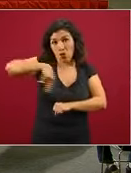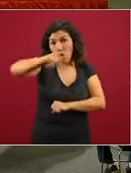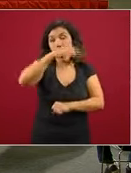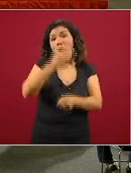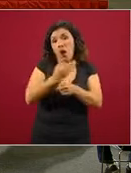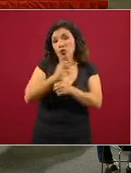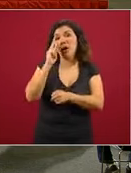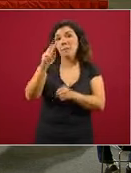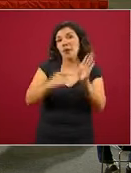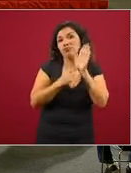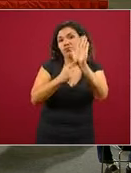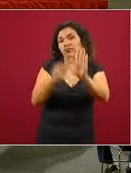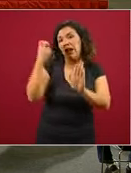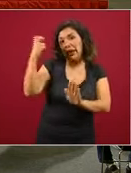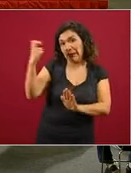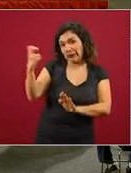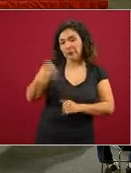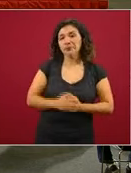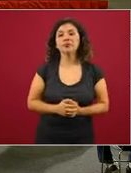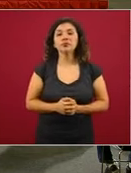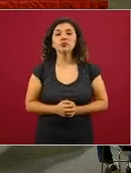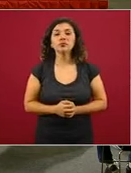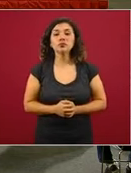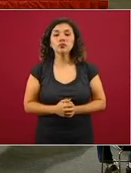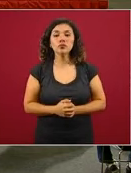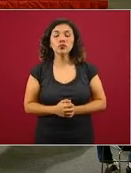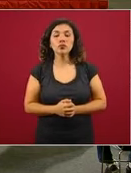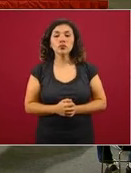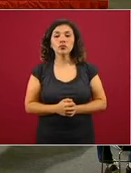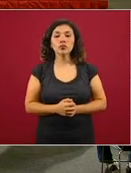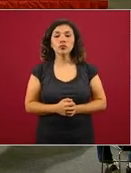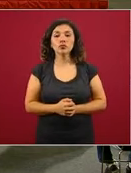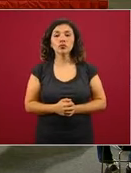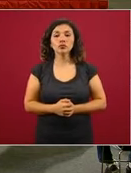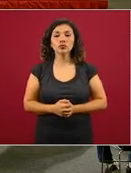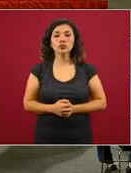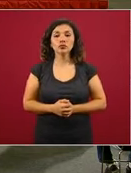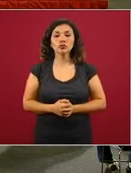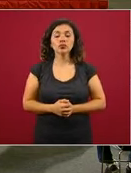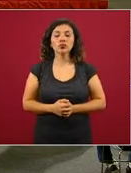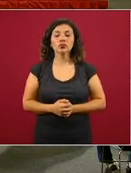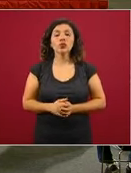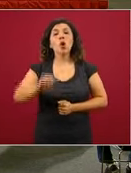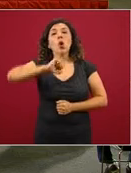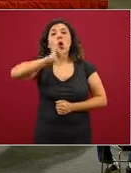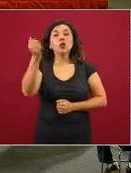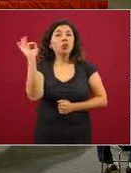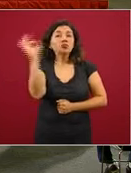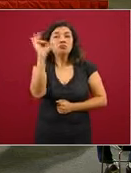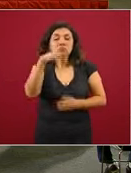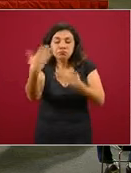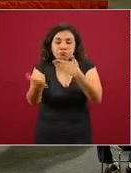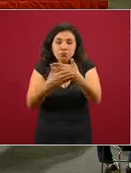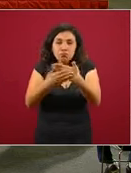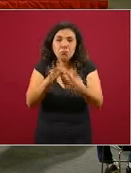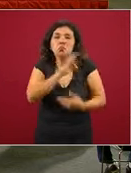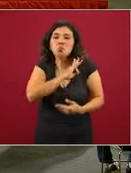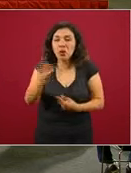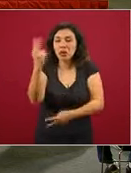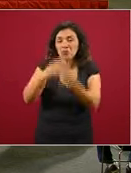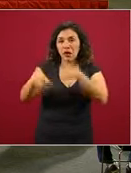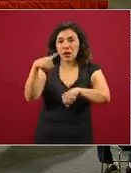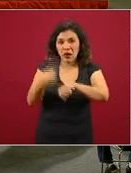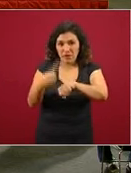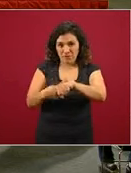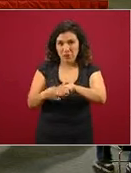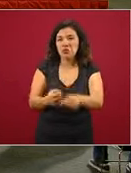estamos viendo aquí reflejado. Veamos la siguiente diapositiva, que son los casos estimados. Aquí tenemos una curva epidémica